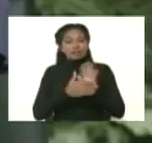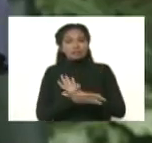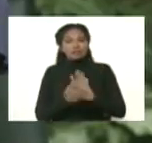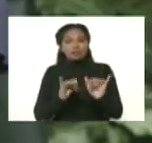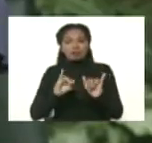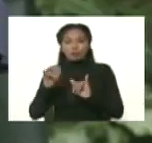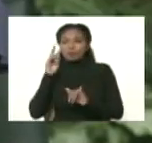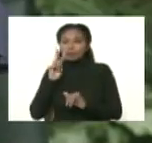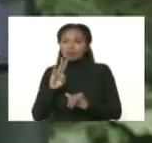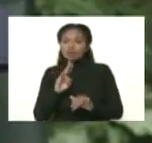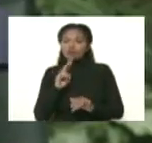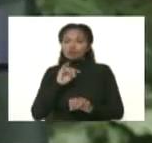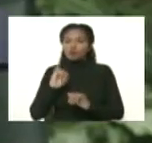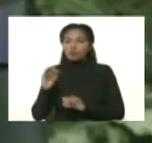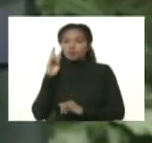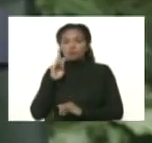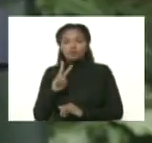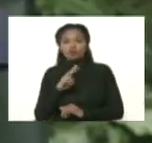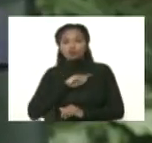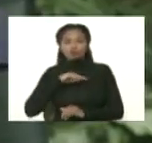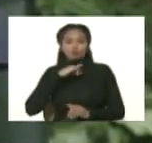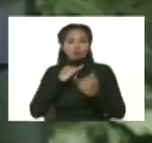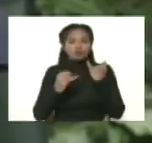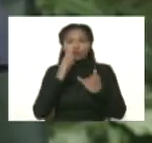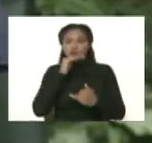usted bien lo dijo, no hemos terminado.